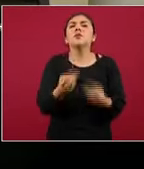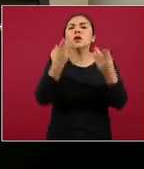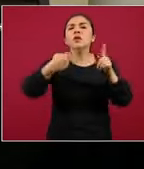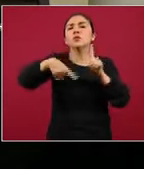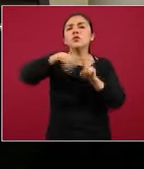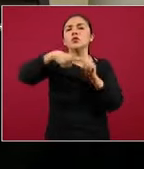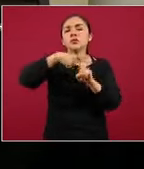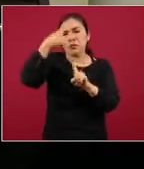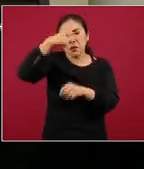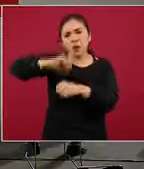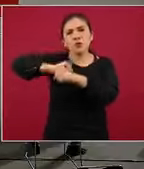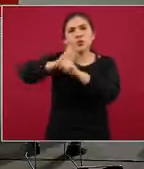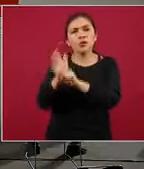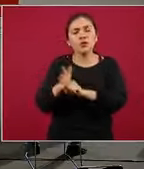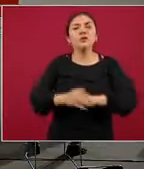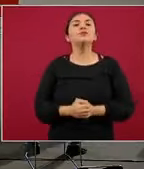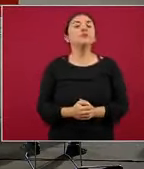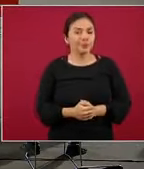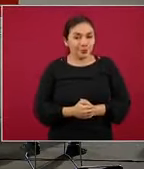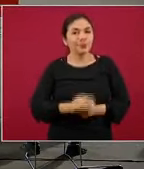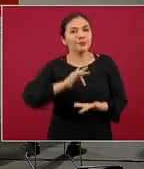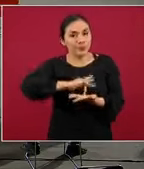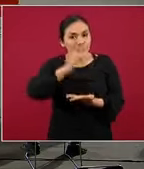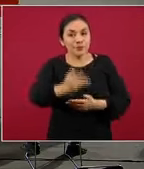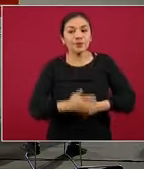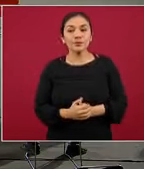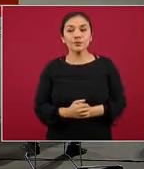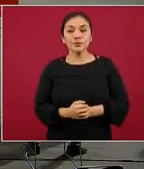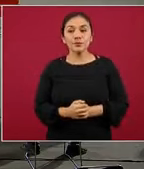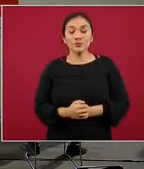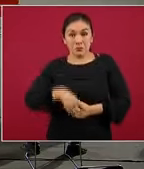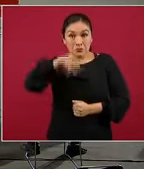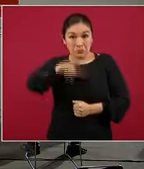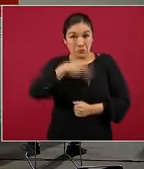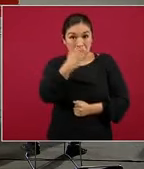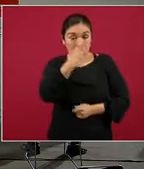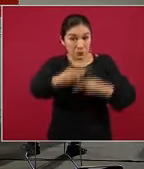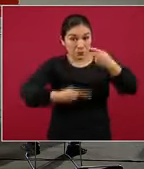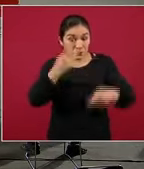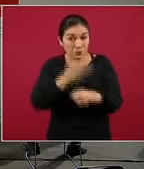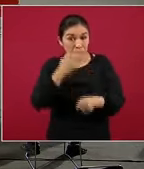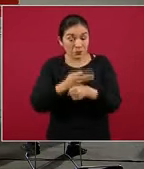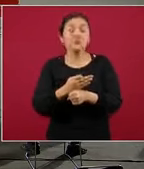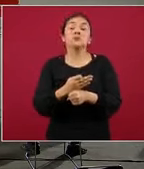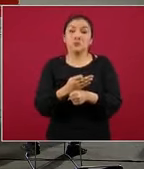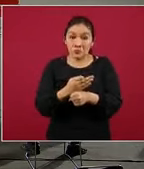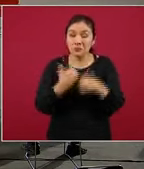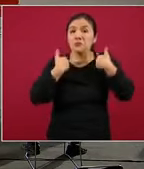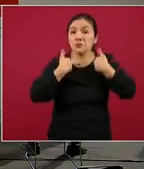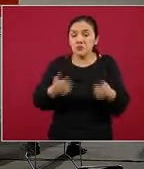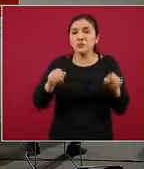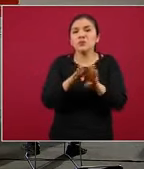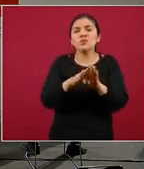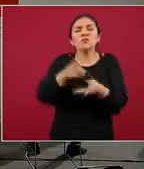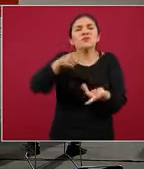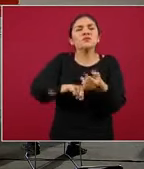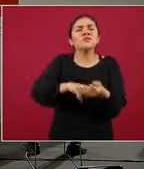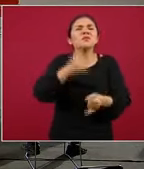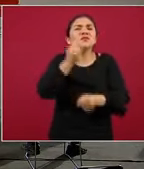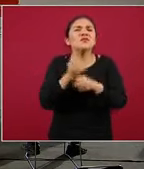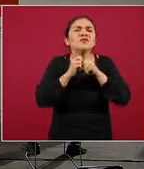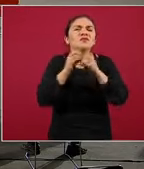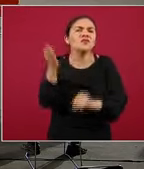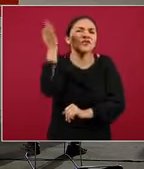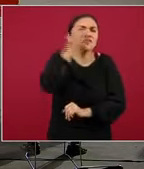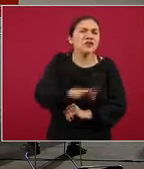pruebas de coronavirus. Gracias. Es ilustrativa la pregunta que usted hace del fenómeno de la infodemia,